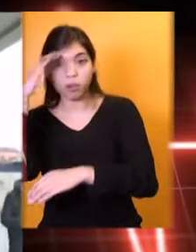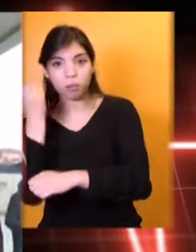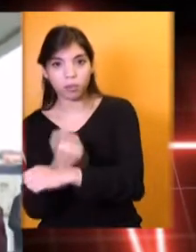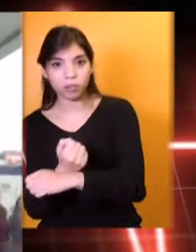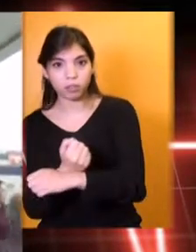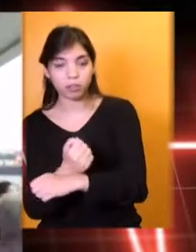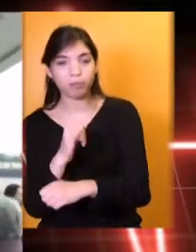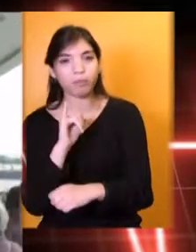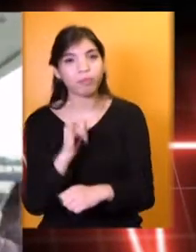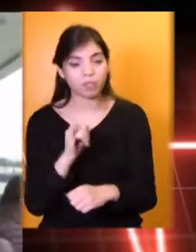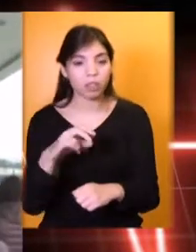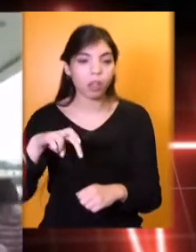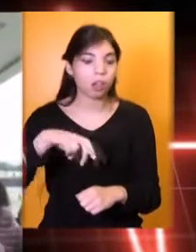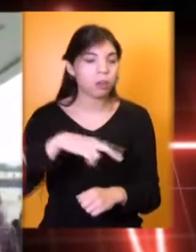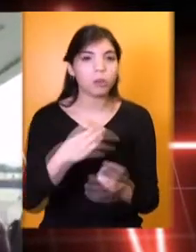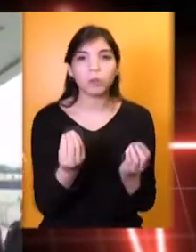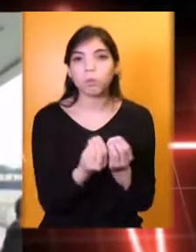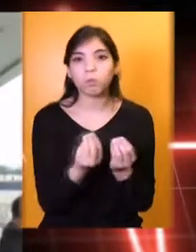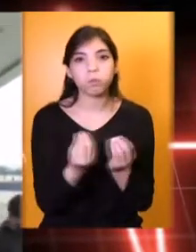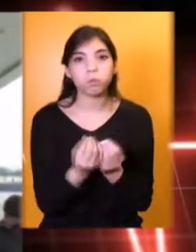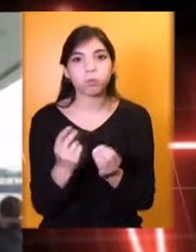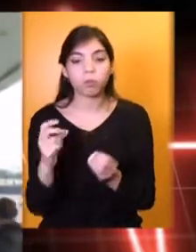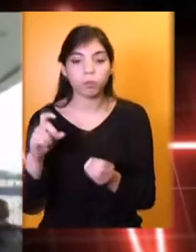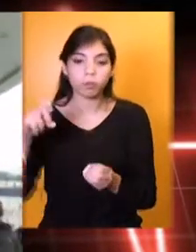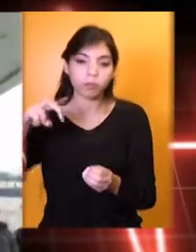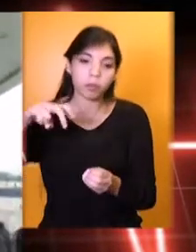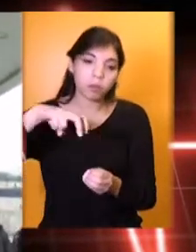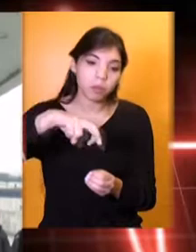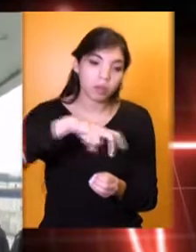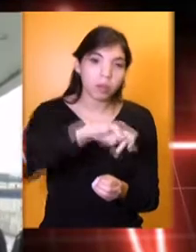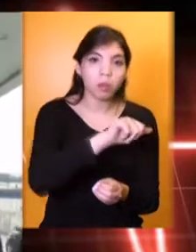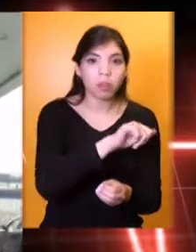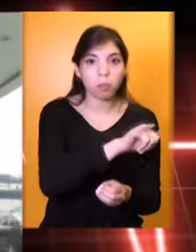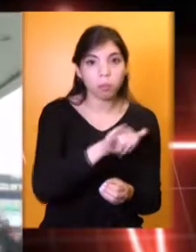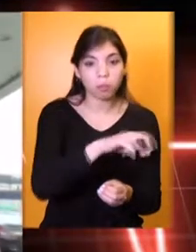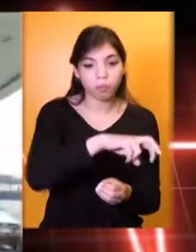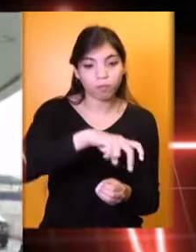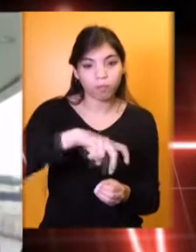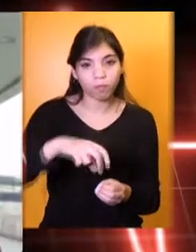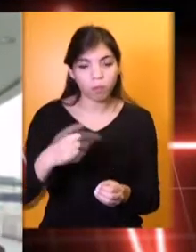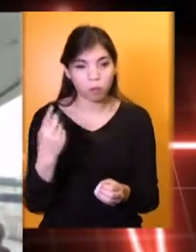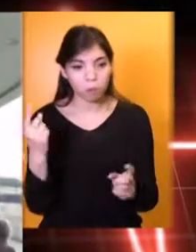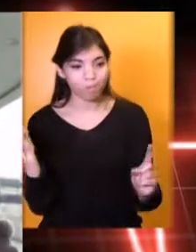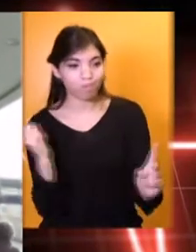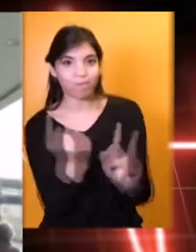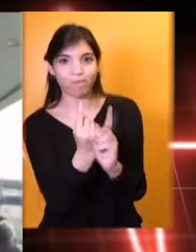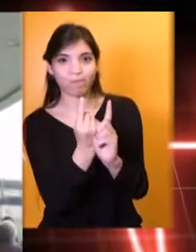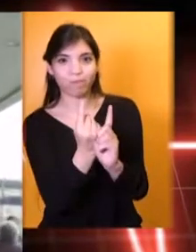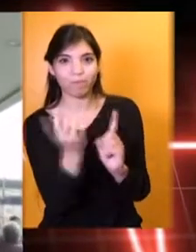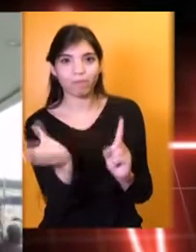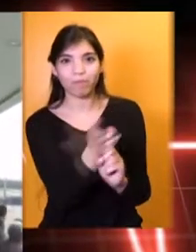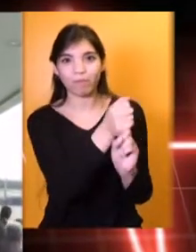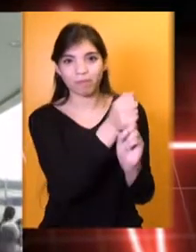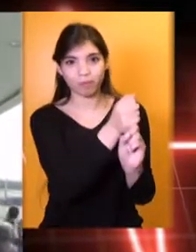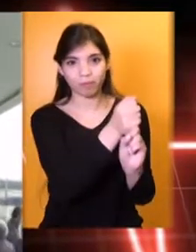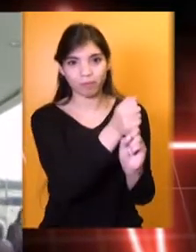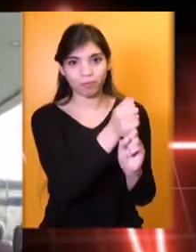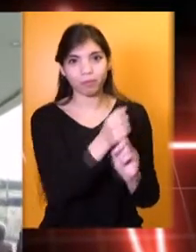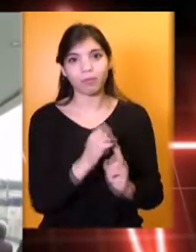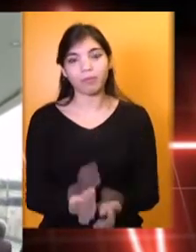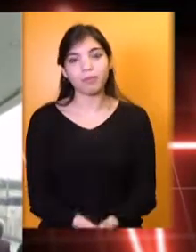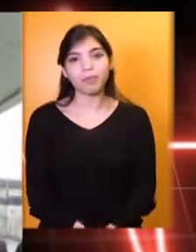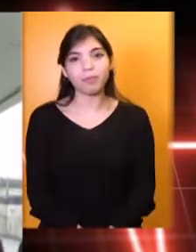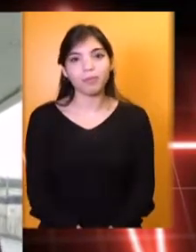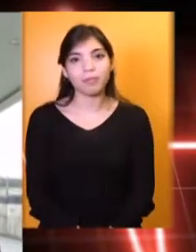dio aviso a las policías. Anduvo harto porque bajó y se devolvió. Y por la misma calle lo volvimos a encontrar